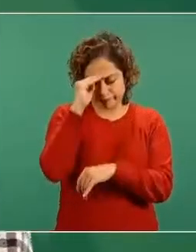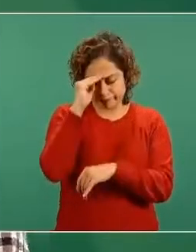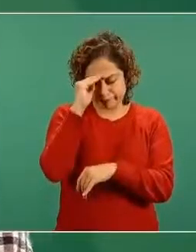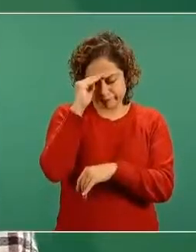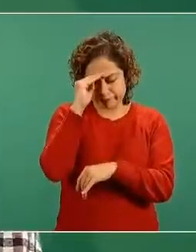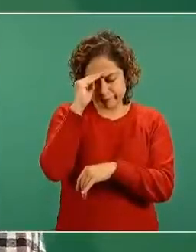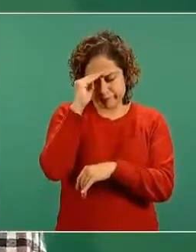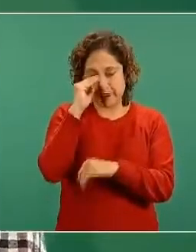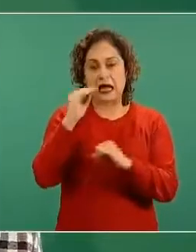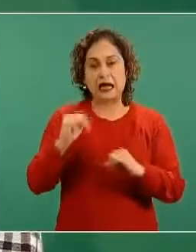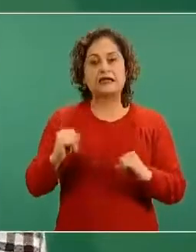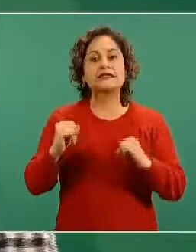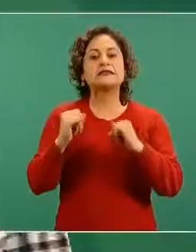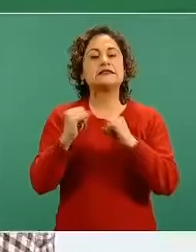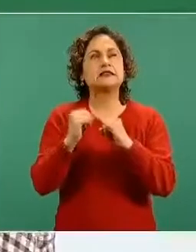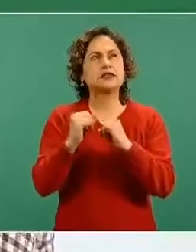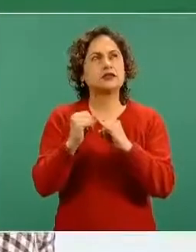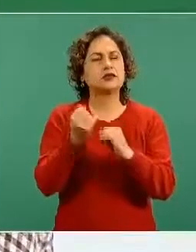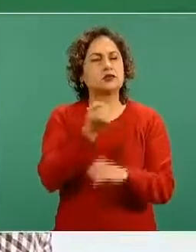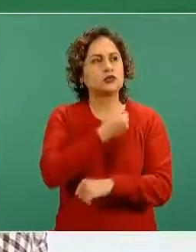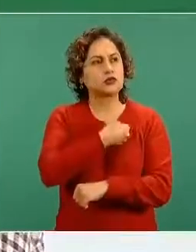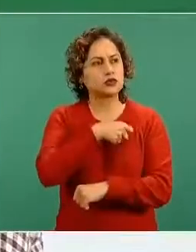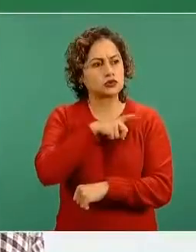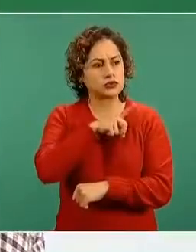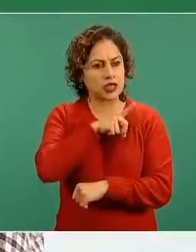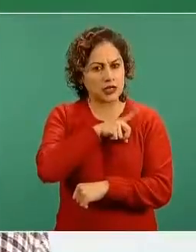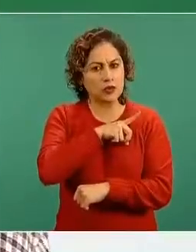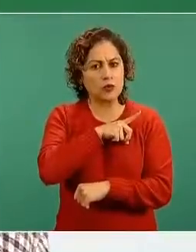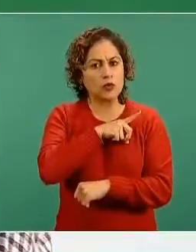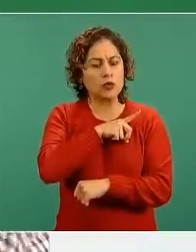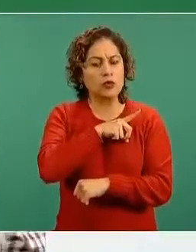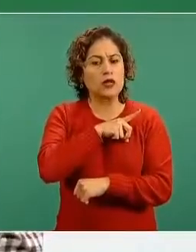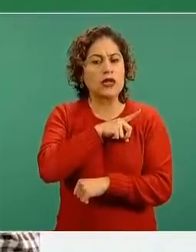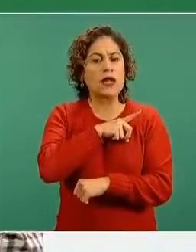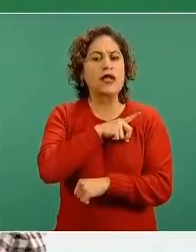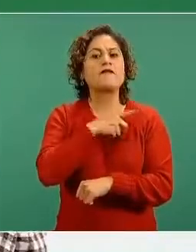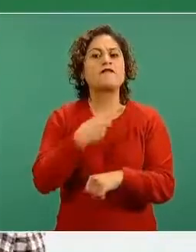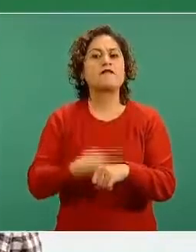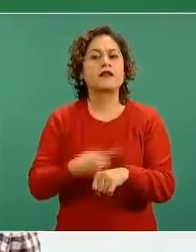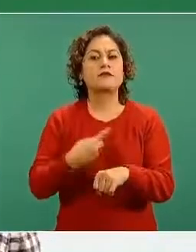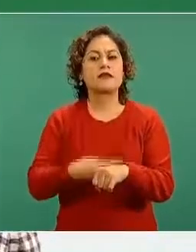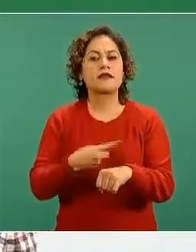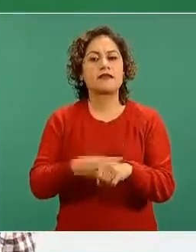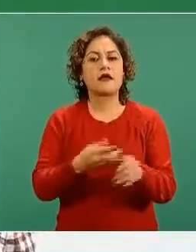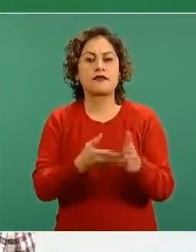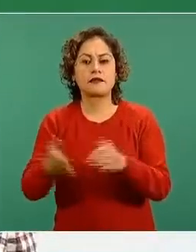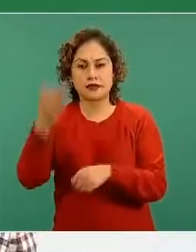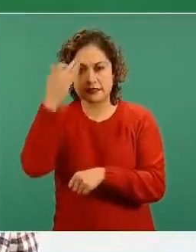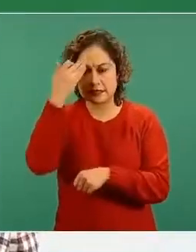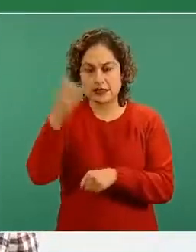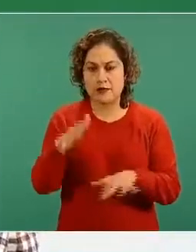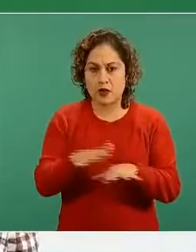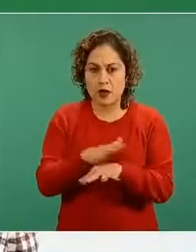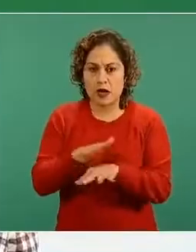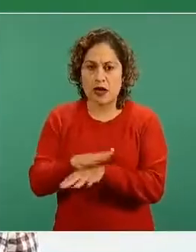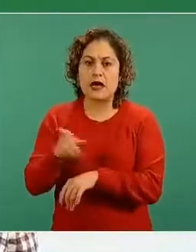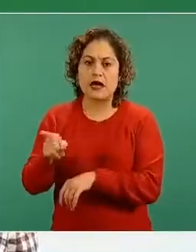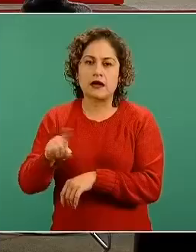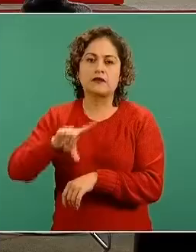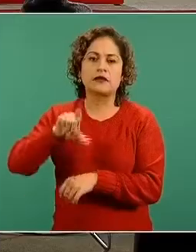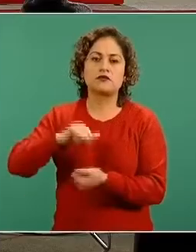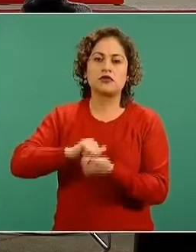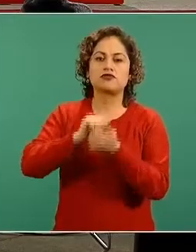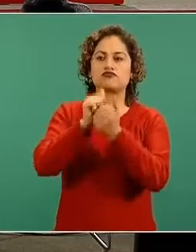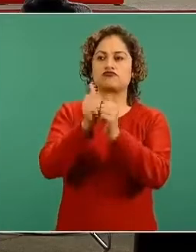ISET, Instituto de Salud, Ebriedad y Enfermedades Tropicales. Se transformó en INDRE en 1995 y desde entonces es